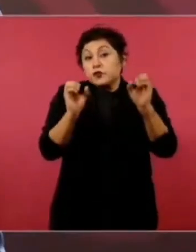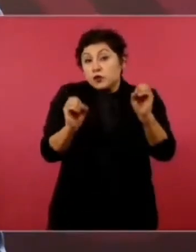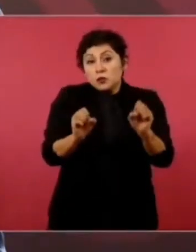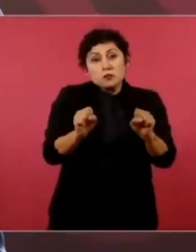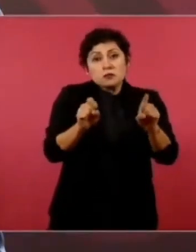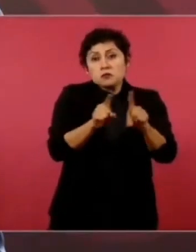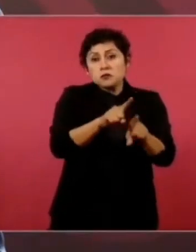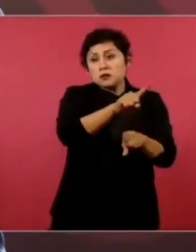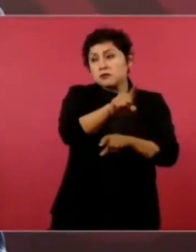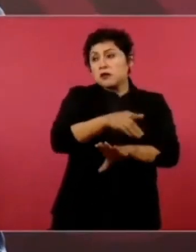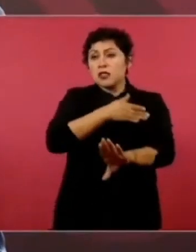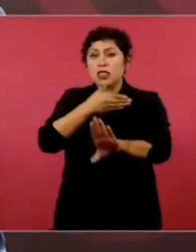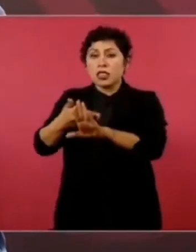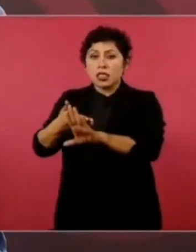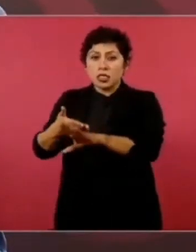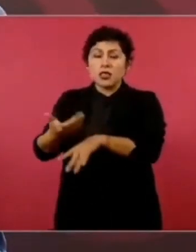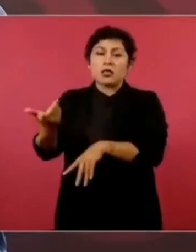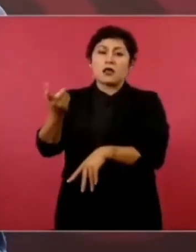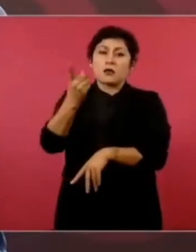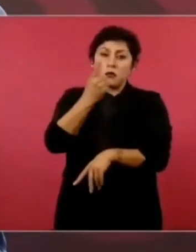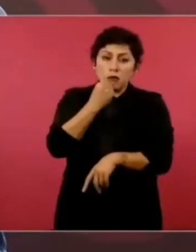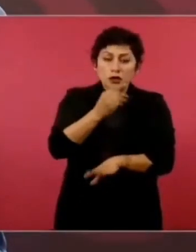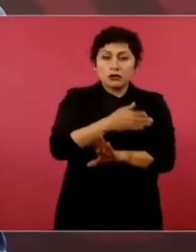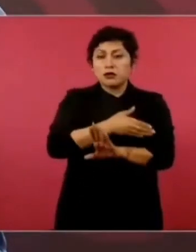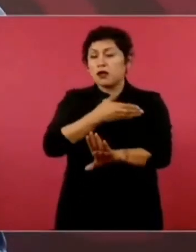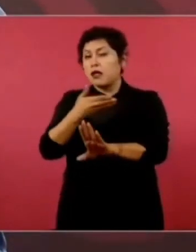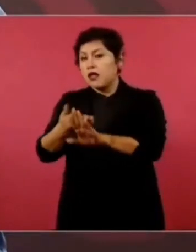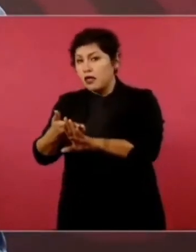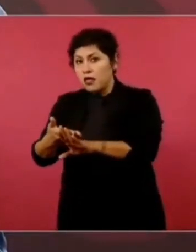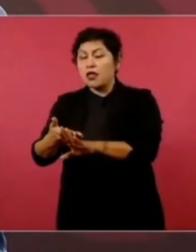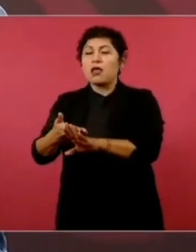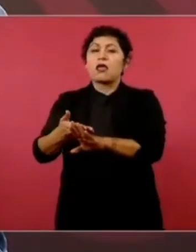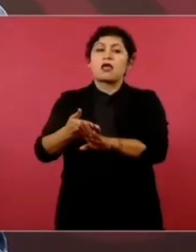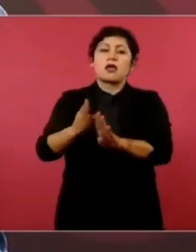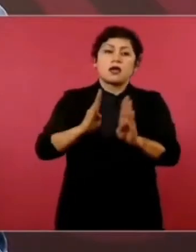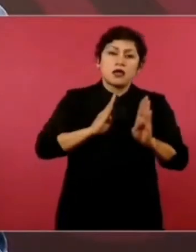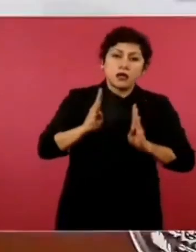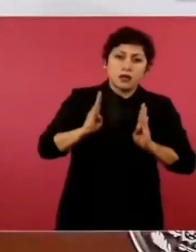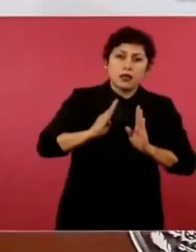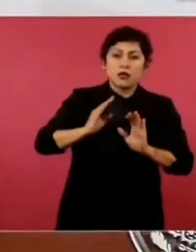de marinos, de soldados,